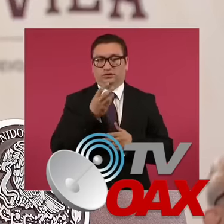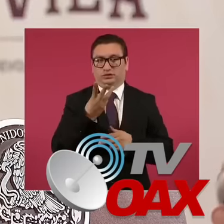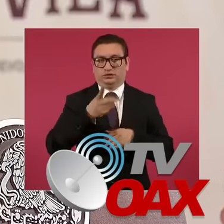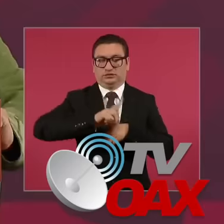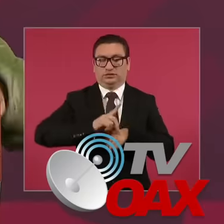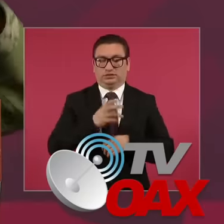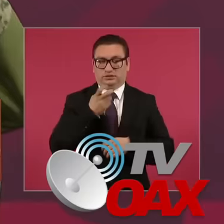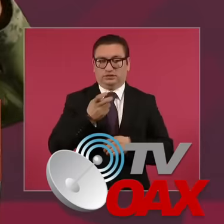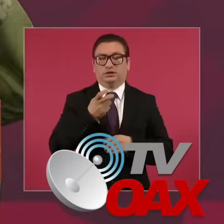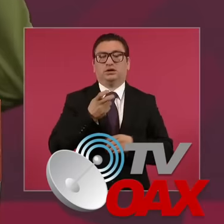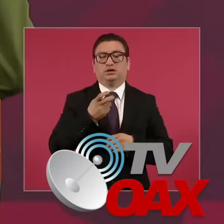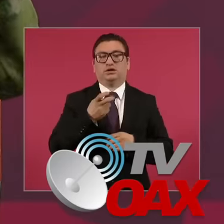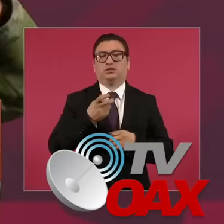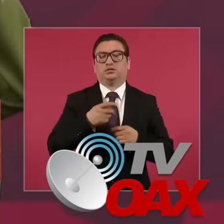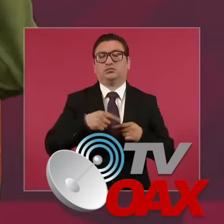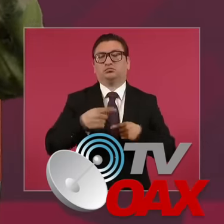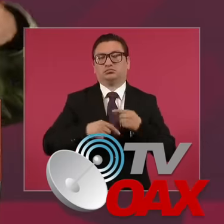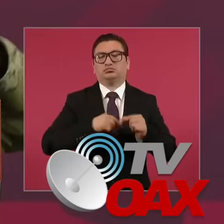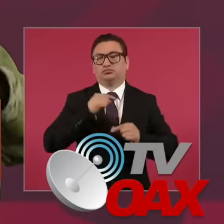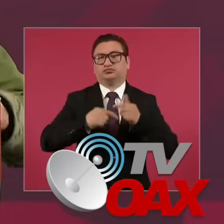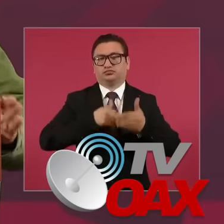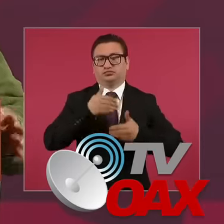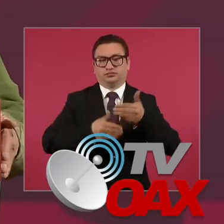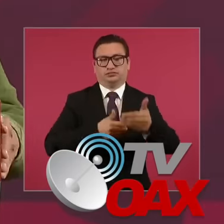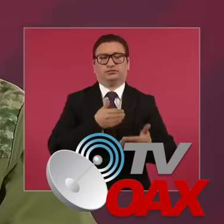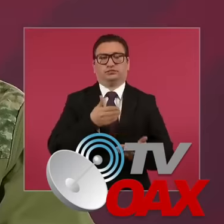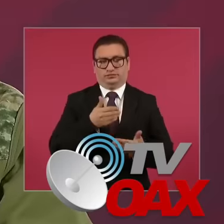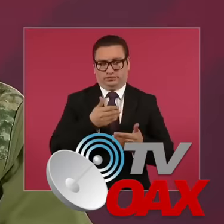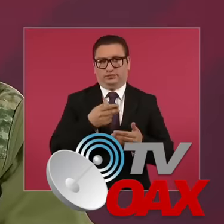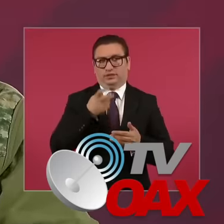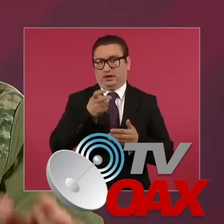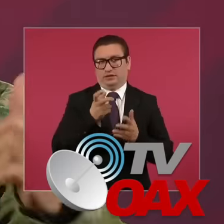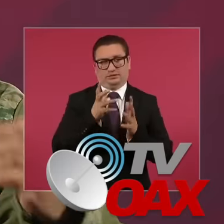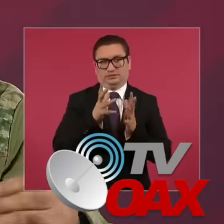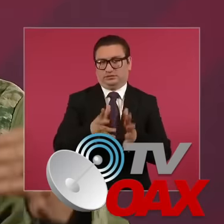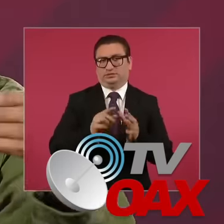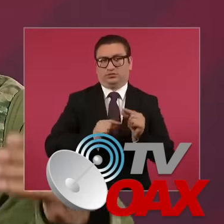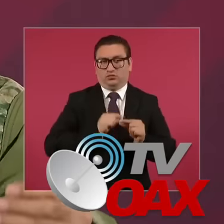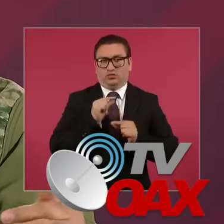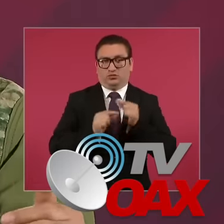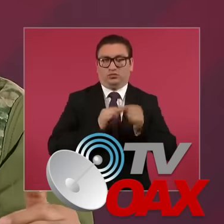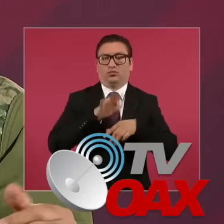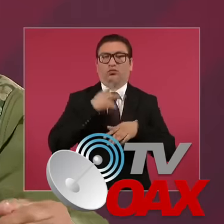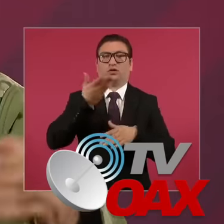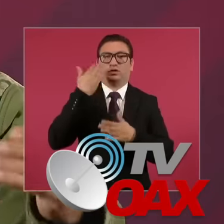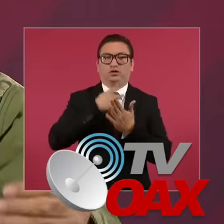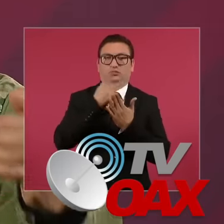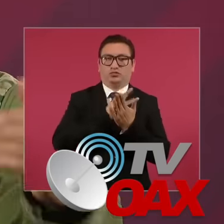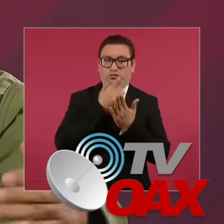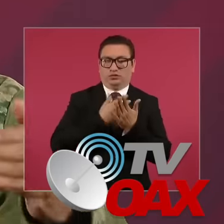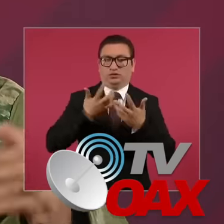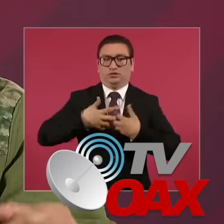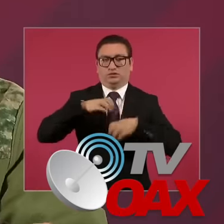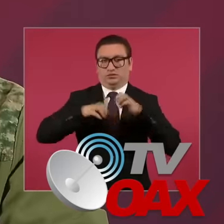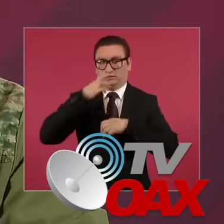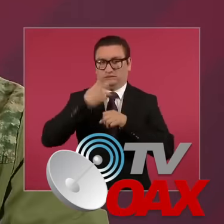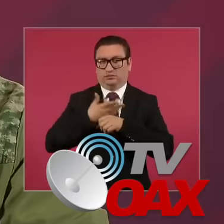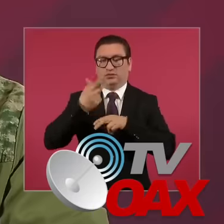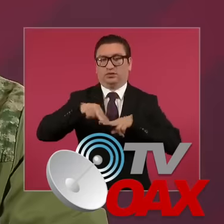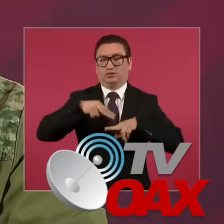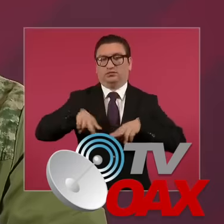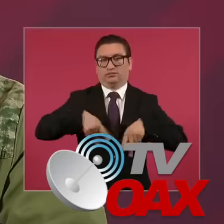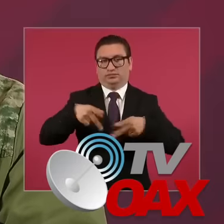3 días, y estaremos avanzando de esa manera porque así lo programó la empresa encargada de la venta